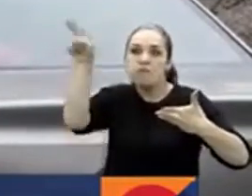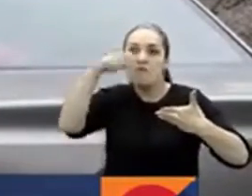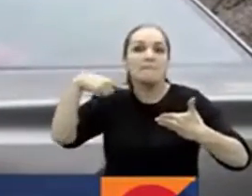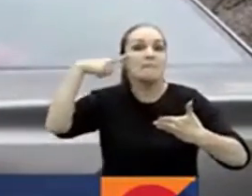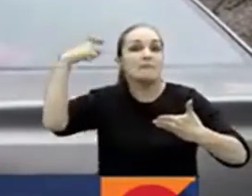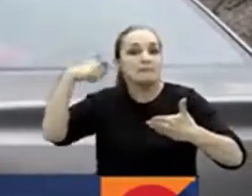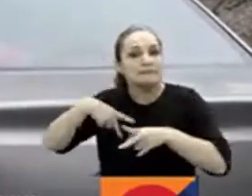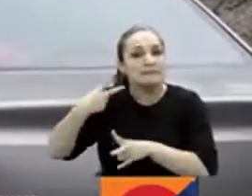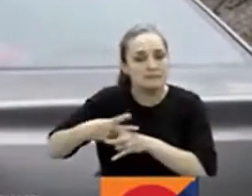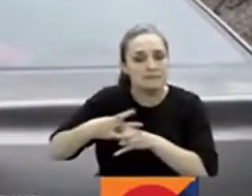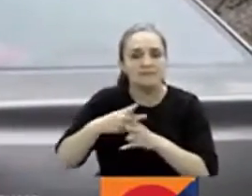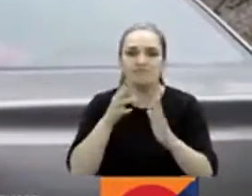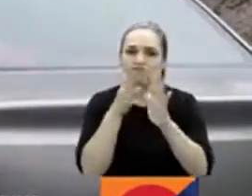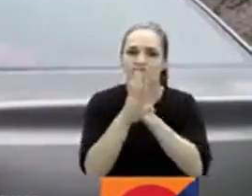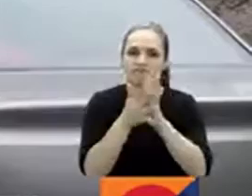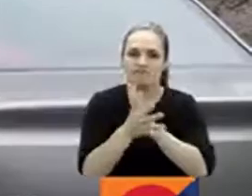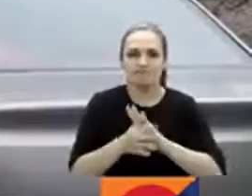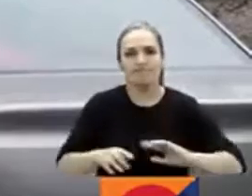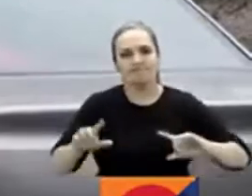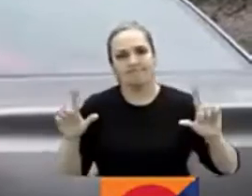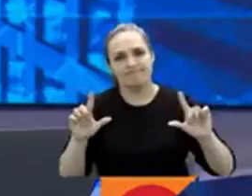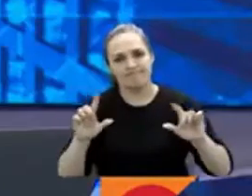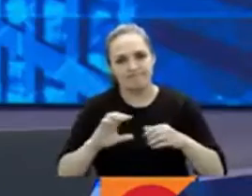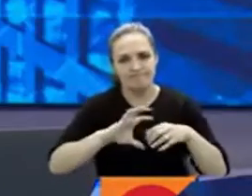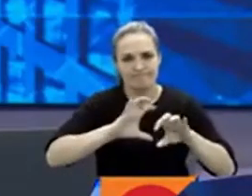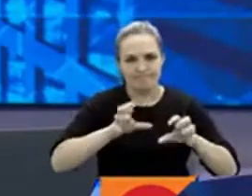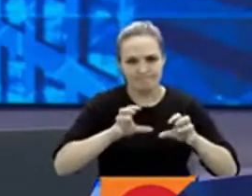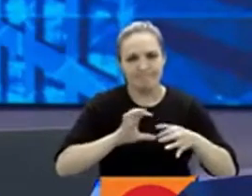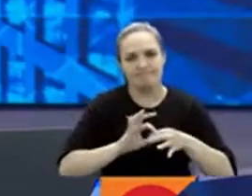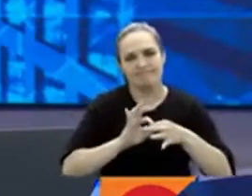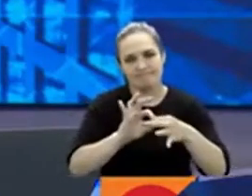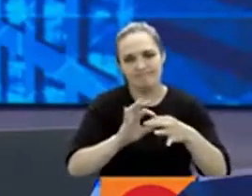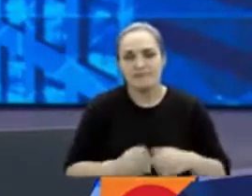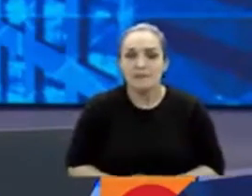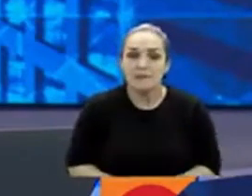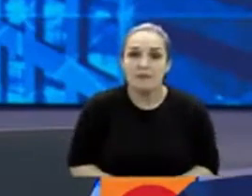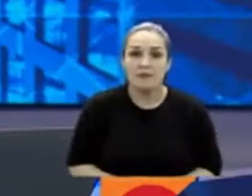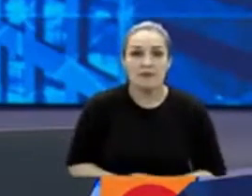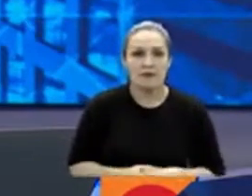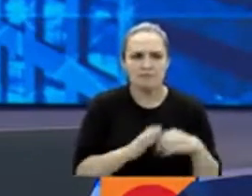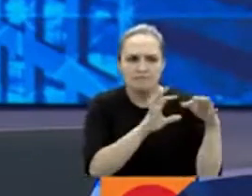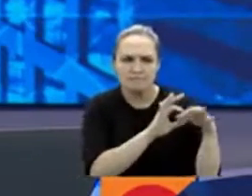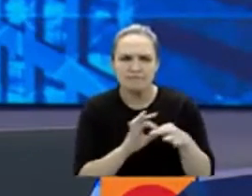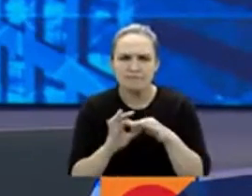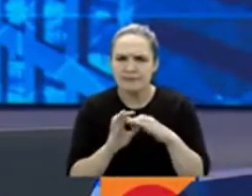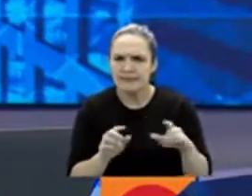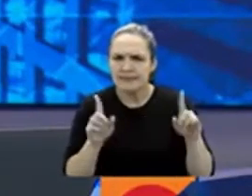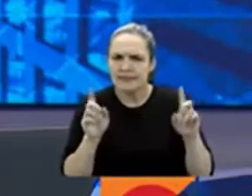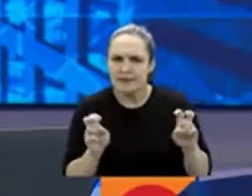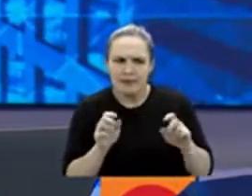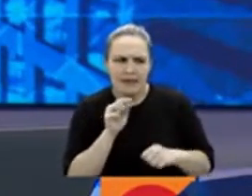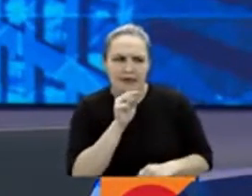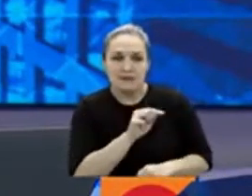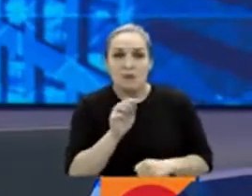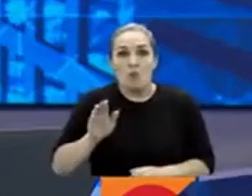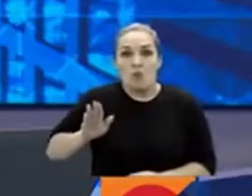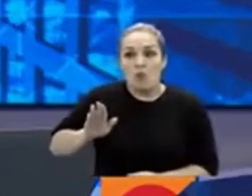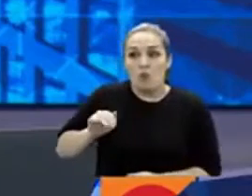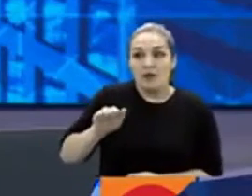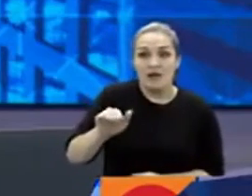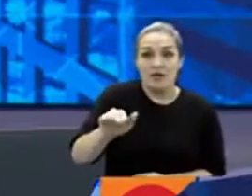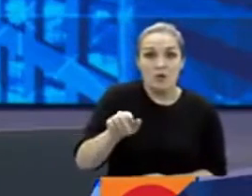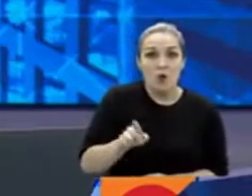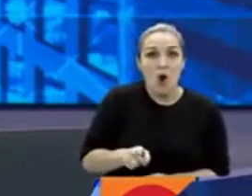Colombia y RTVC Noticias conectados 24/7. Y a propósito de esto, al muelle de la Catalina, en el puerto de Buenaventura, llegaron